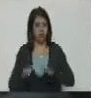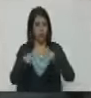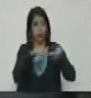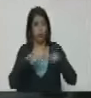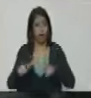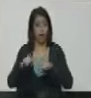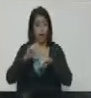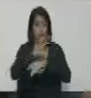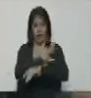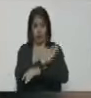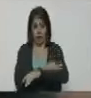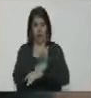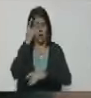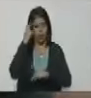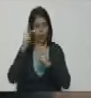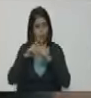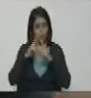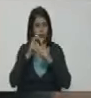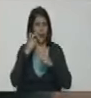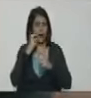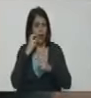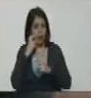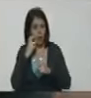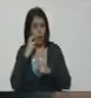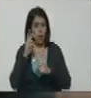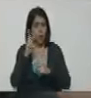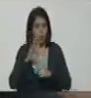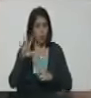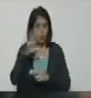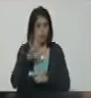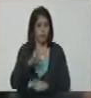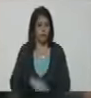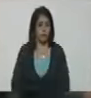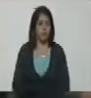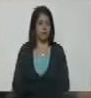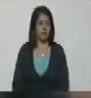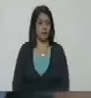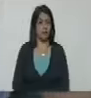enormes potencialidades que tiene el cacao venezolano.